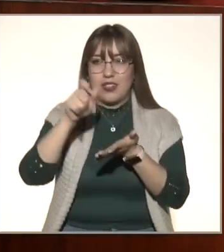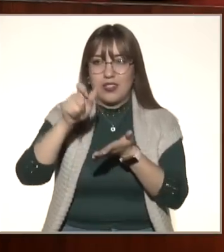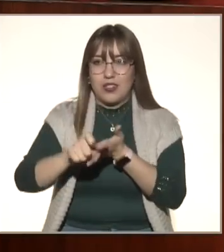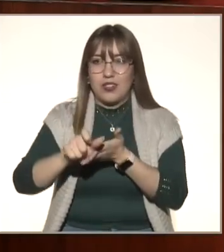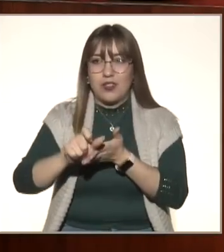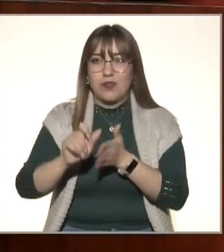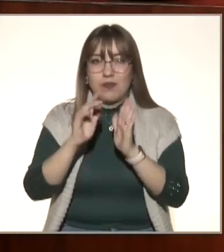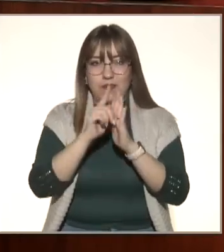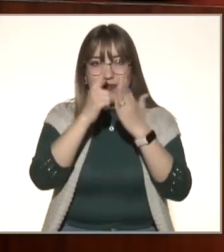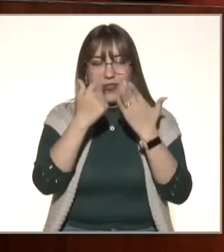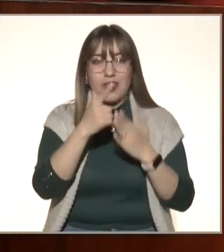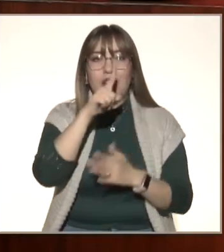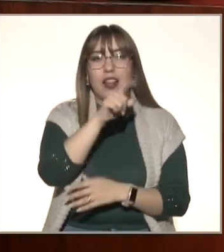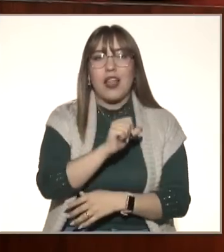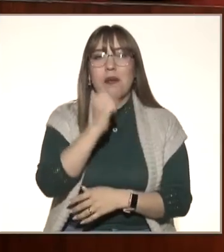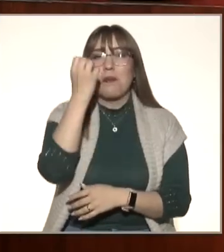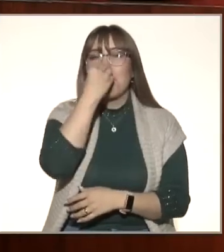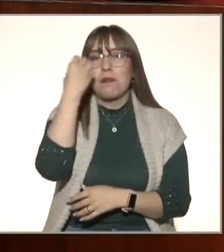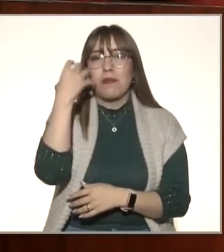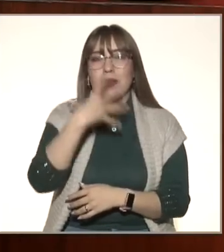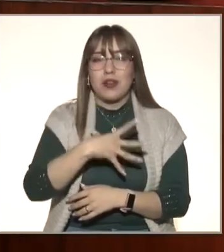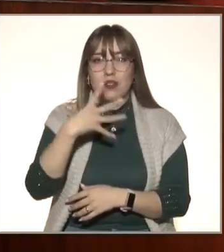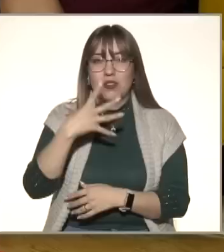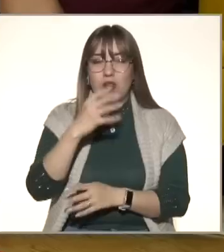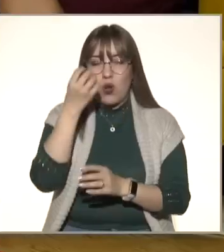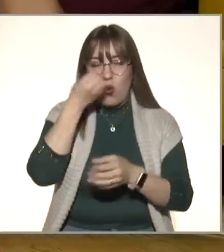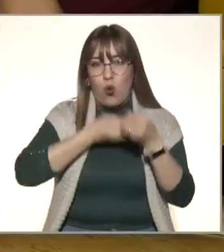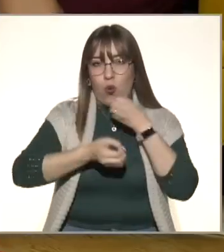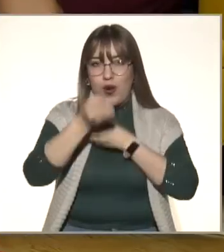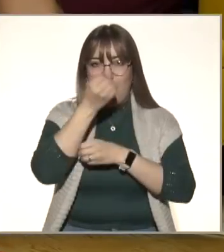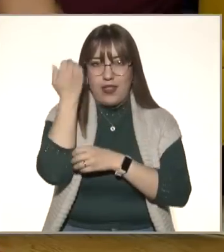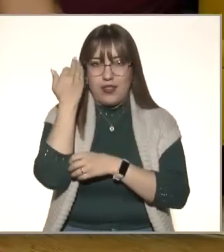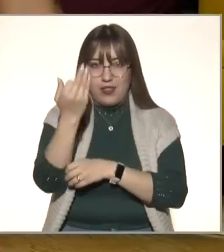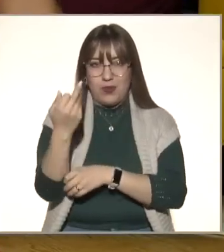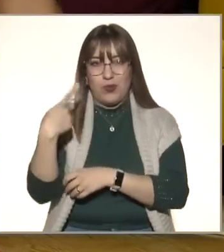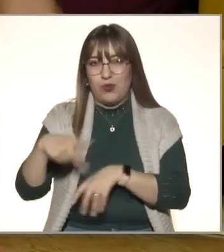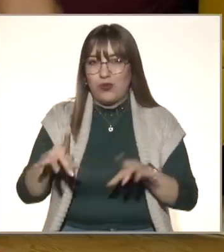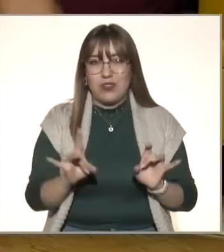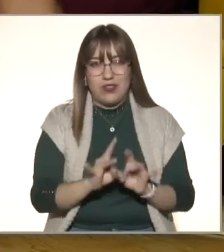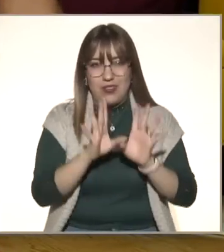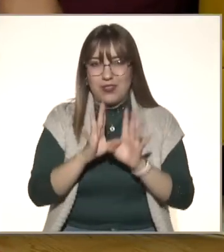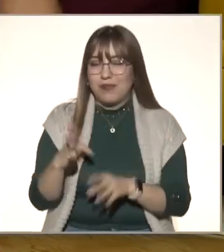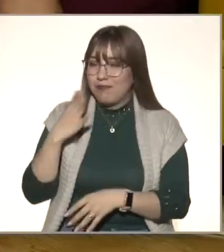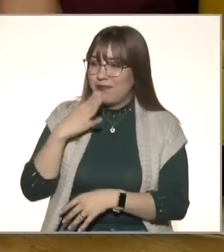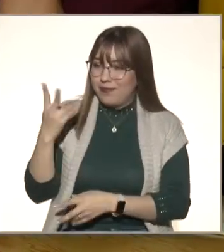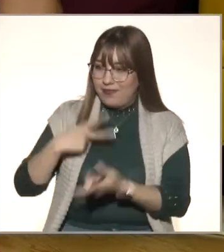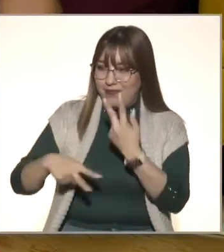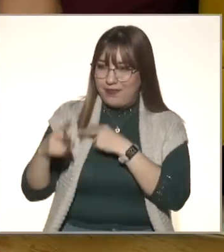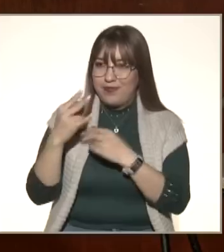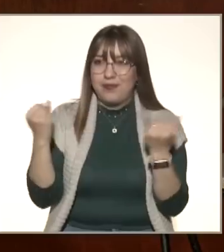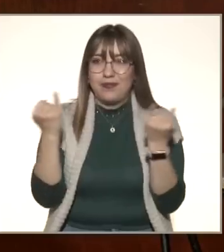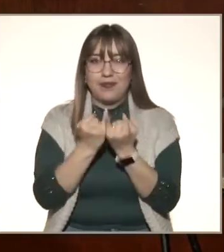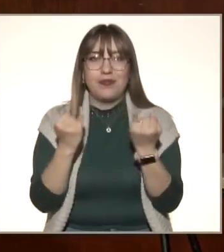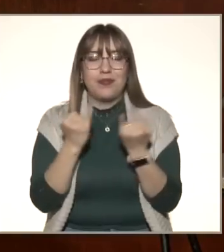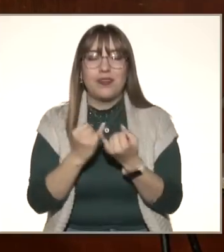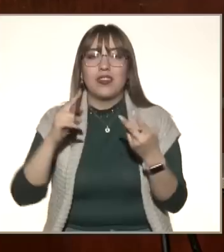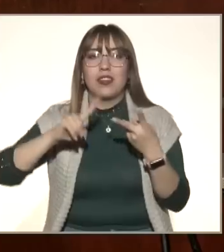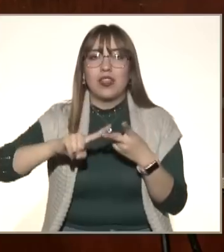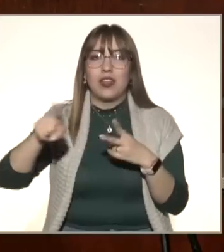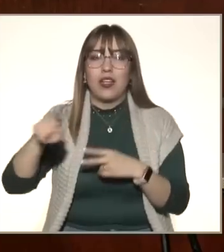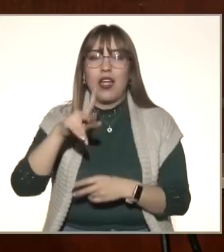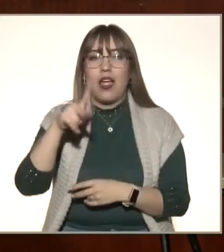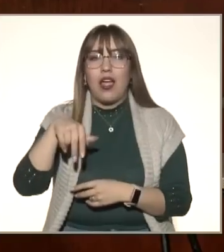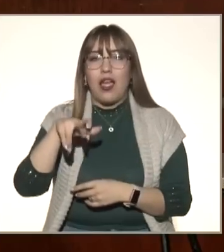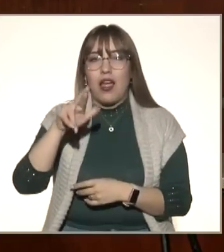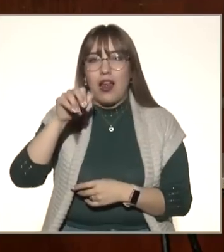del tiempo y sus circunstancias. Salvador, qué gusto tenerte aquí. Buenos días. Muchas gracias. Asimismo, recibimos en esta conversación a